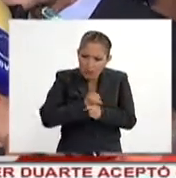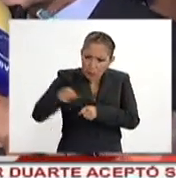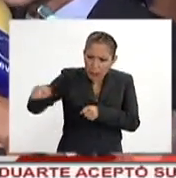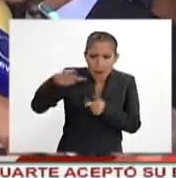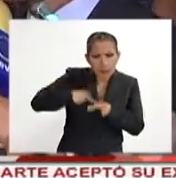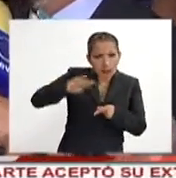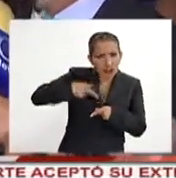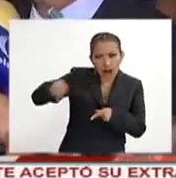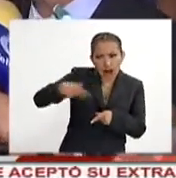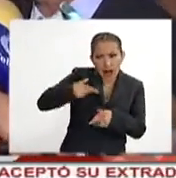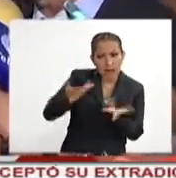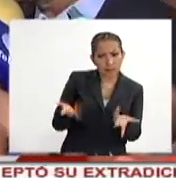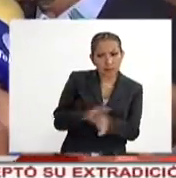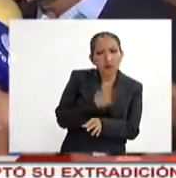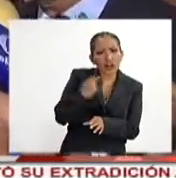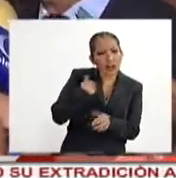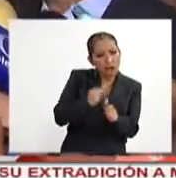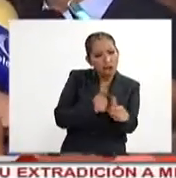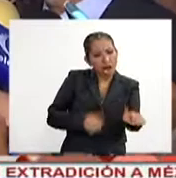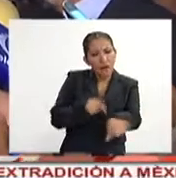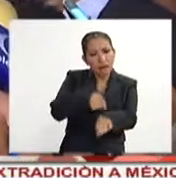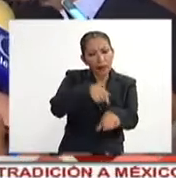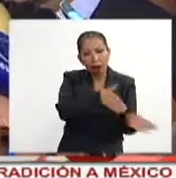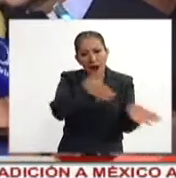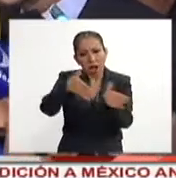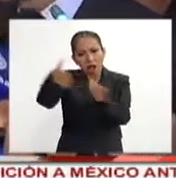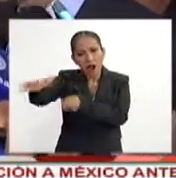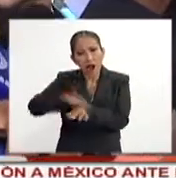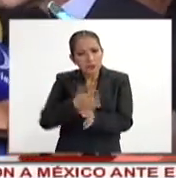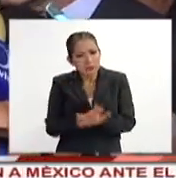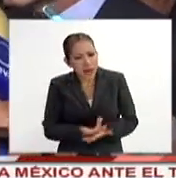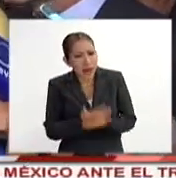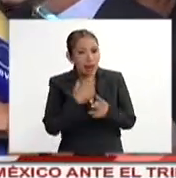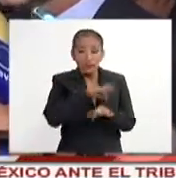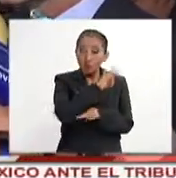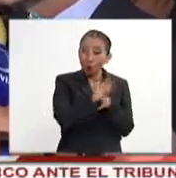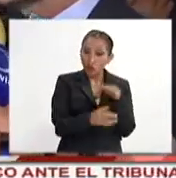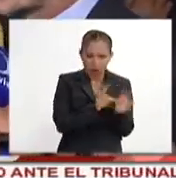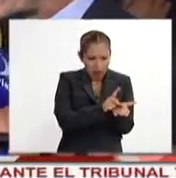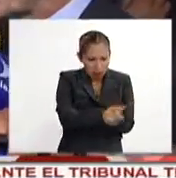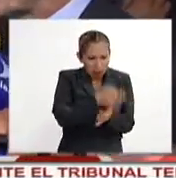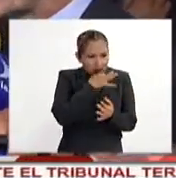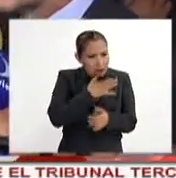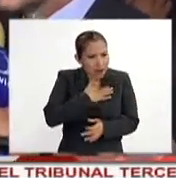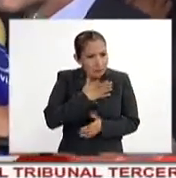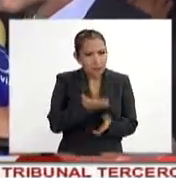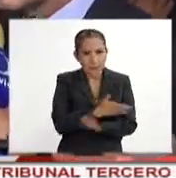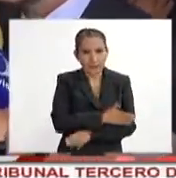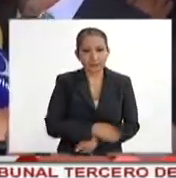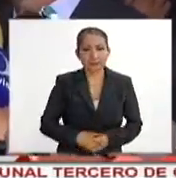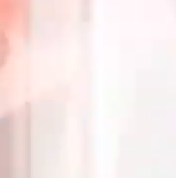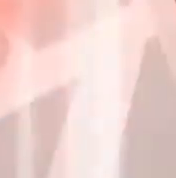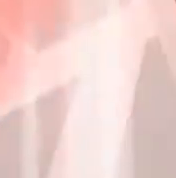los clientes, a los pasajeros, por qué de los retrasos, cuánto esperar de ellos, o sea que tenemos derecho a estar informados.